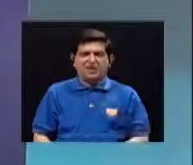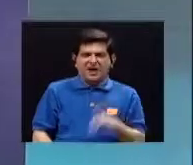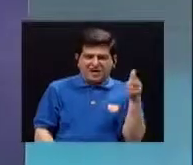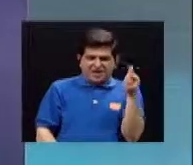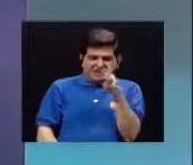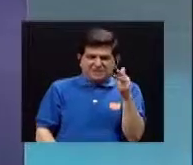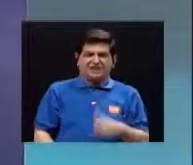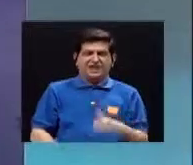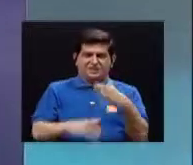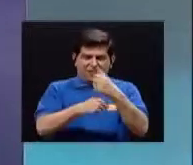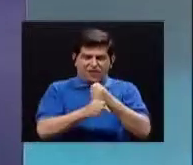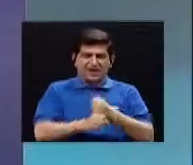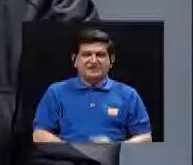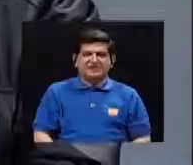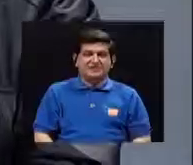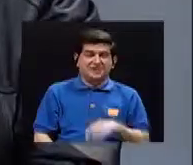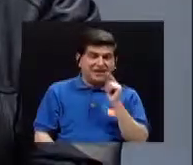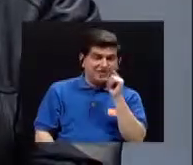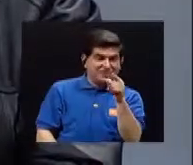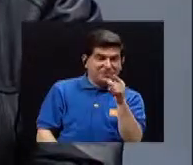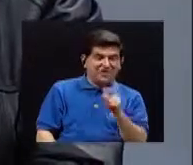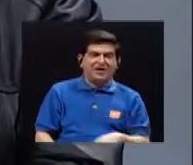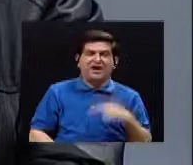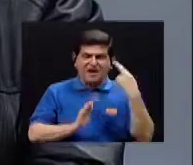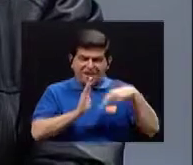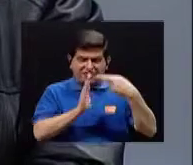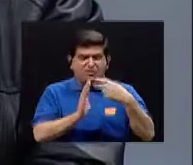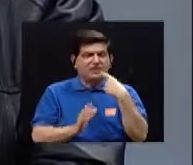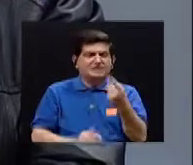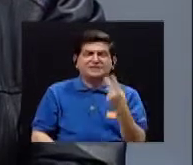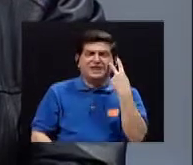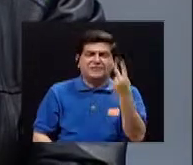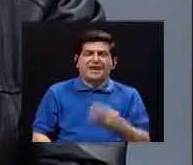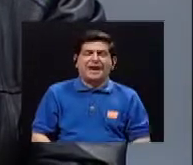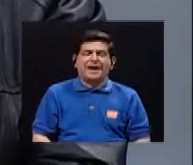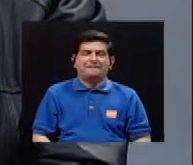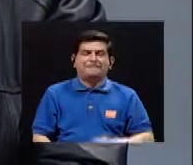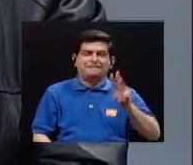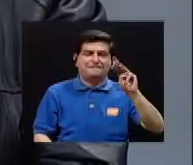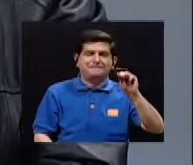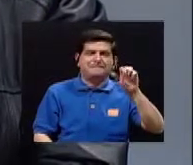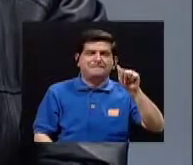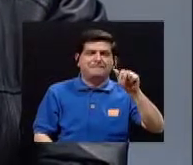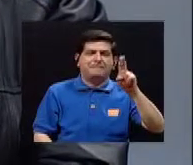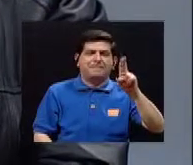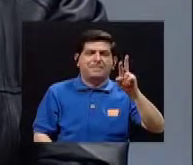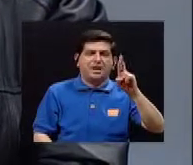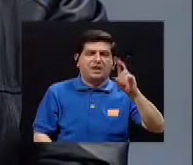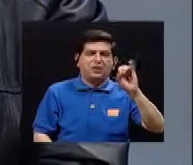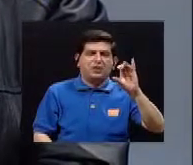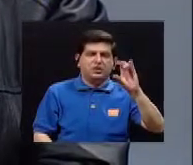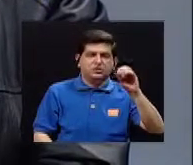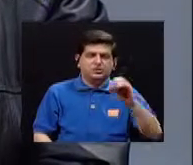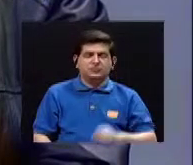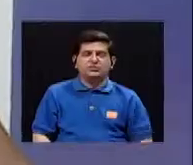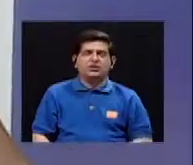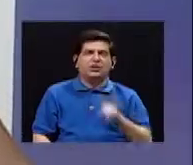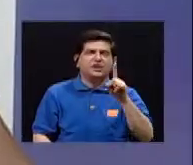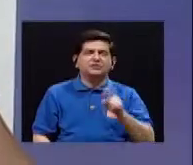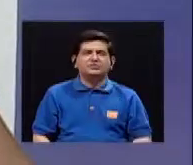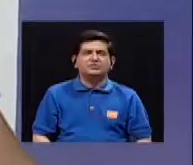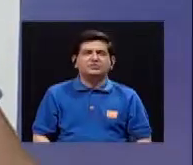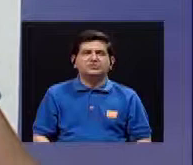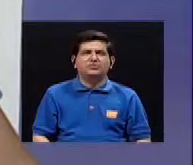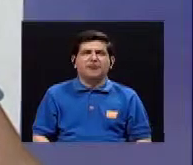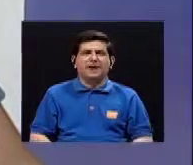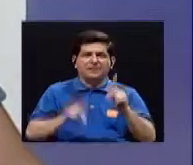haciendo las de mauricio haciendo y él me dijo es que ve a mauricio fue es ahijado de